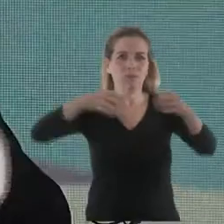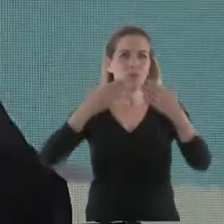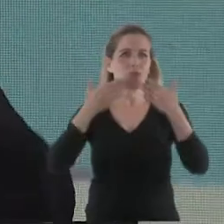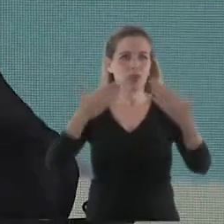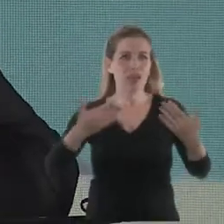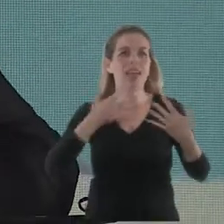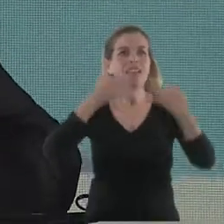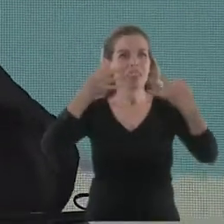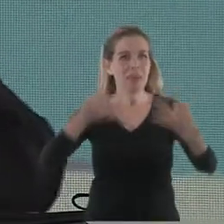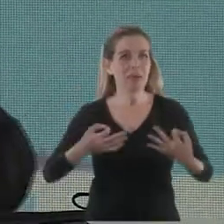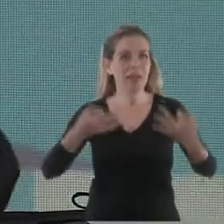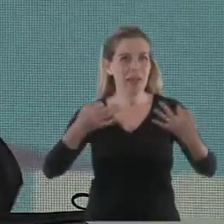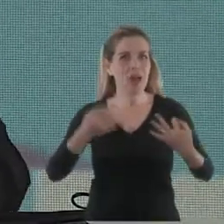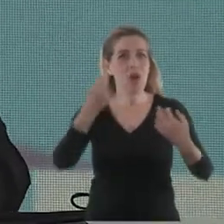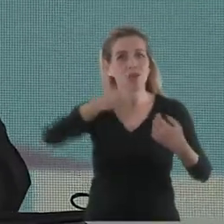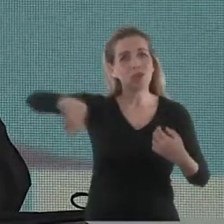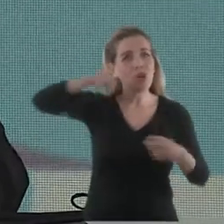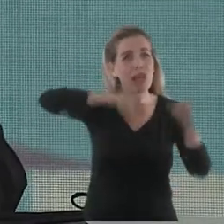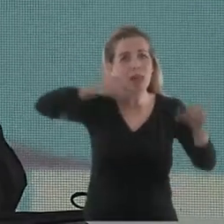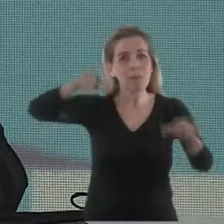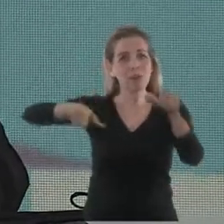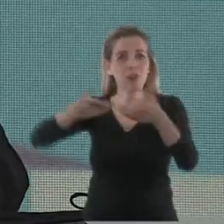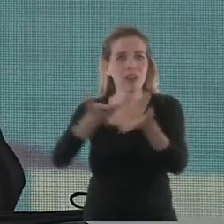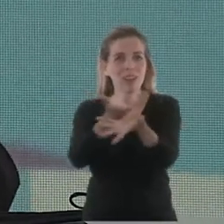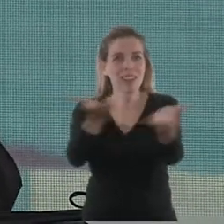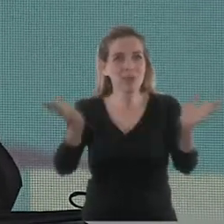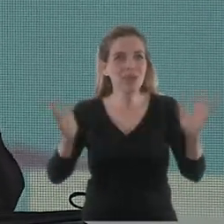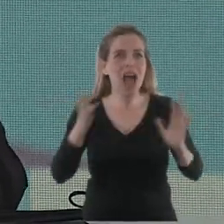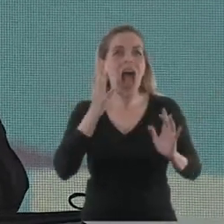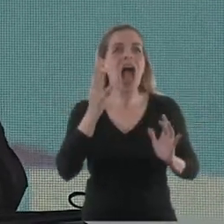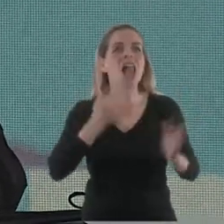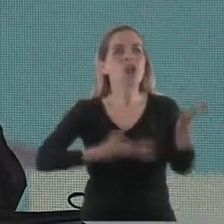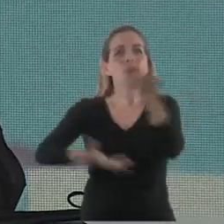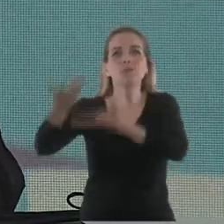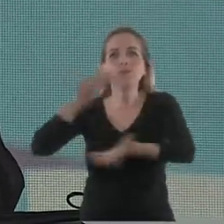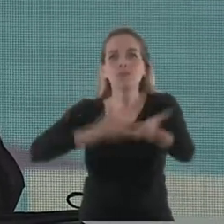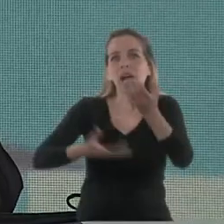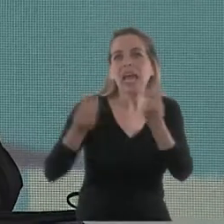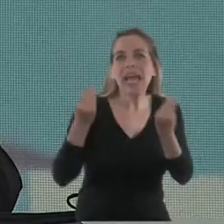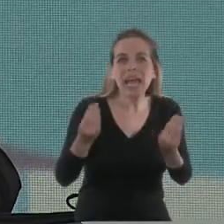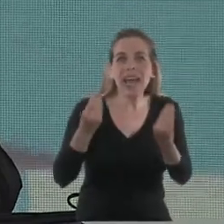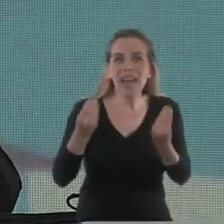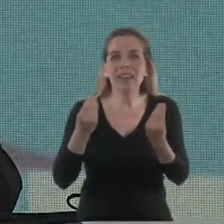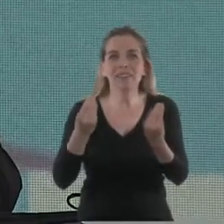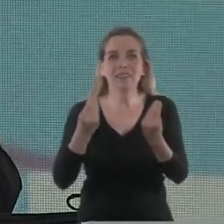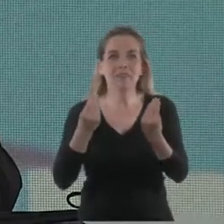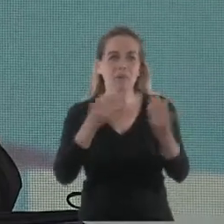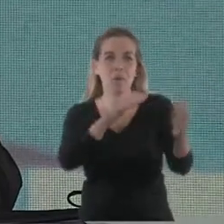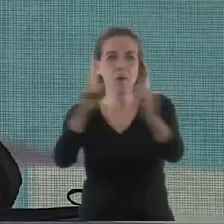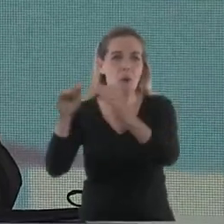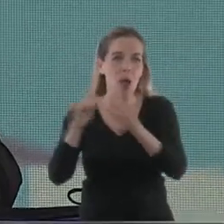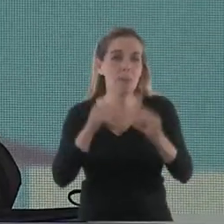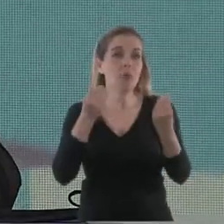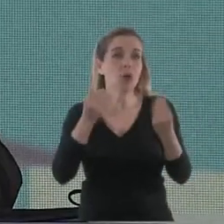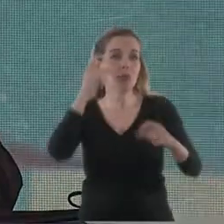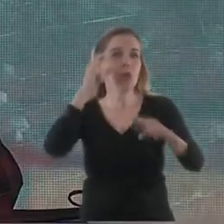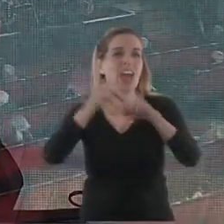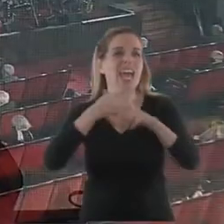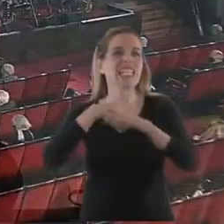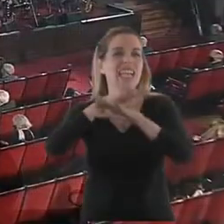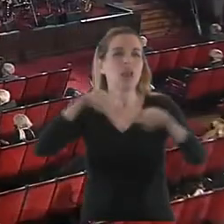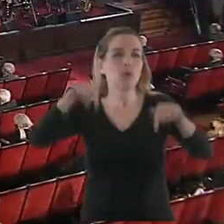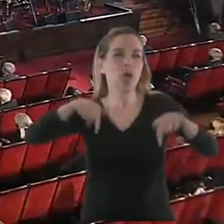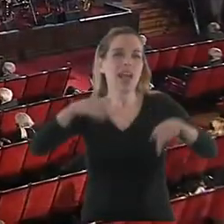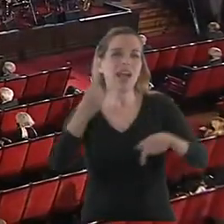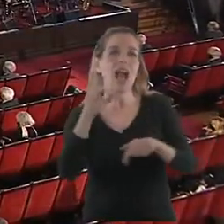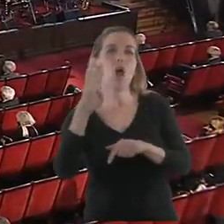La verdad es que hoy tenemos todos los que estamos aquí algo en común, que es nuestra condición de exalumnos de la Universidad de Buenos